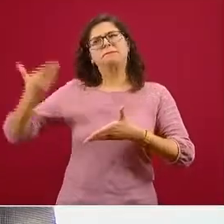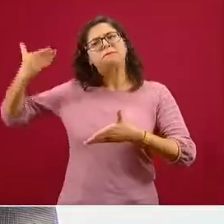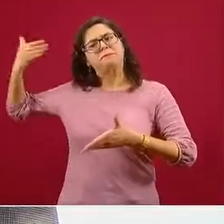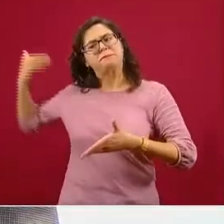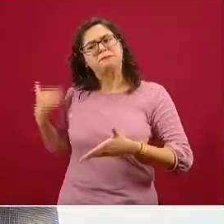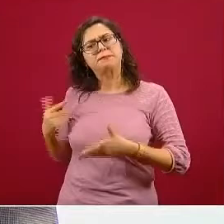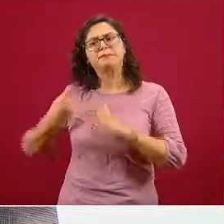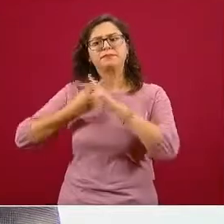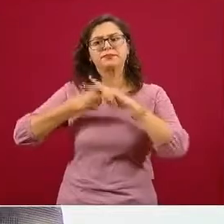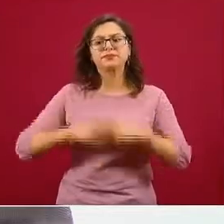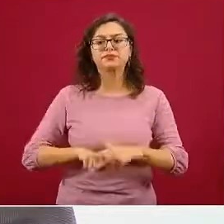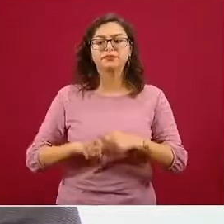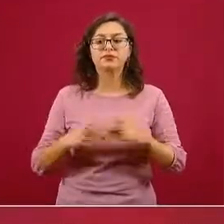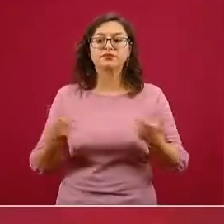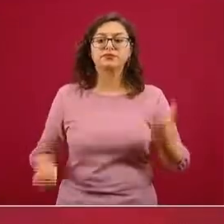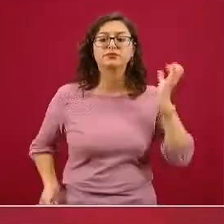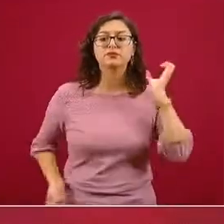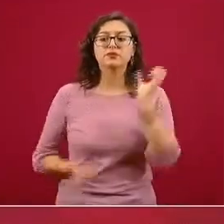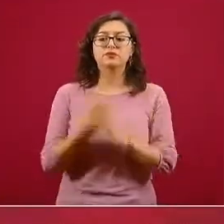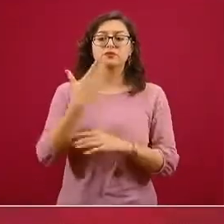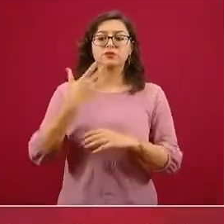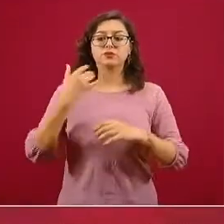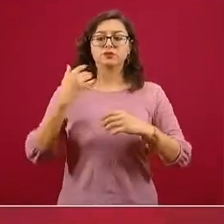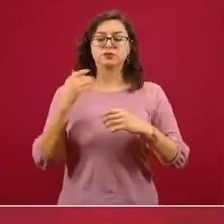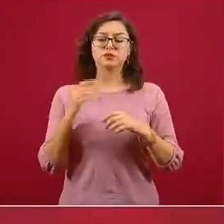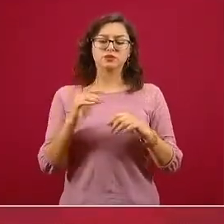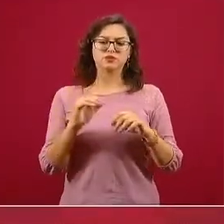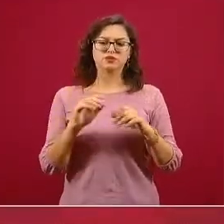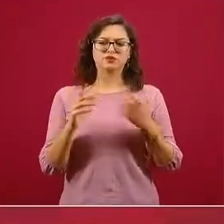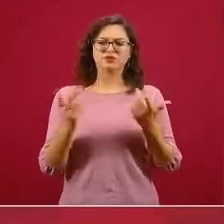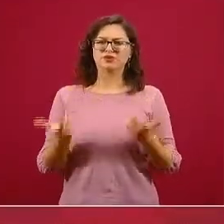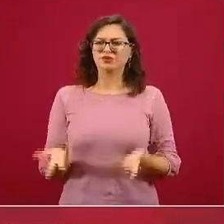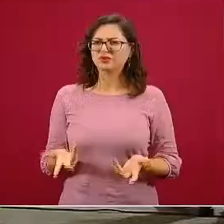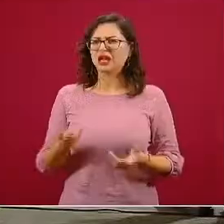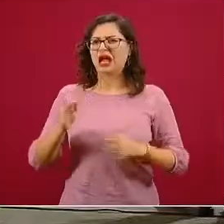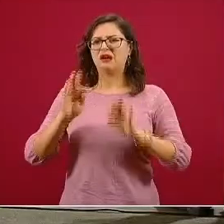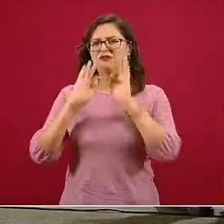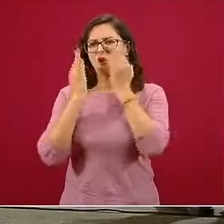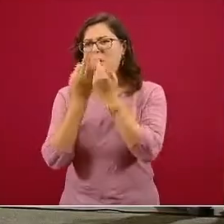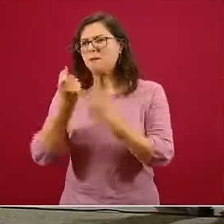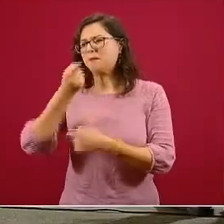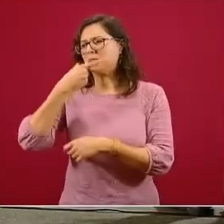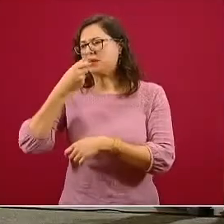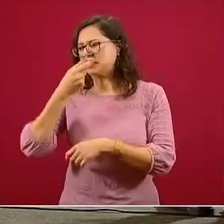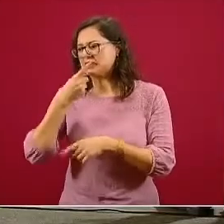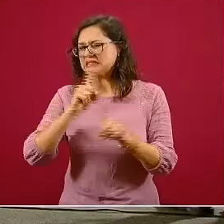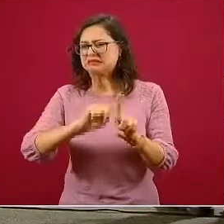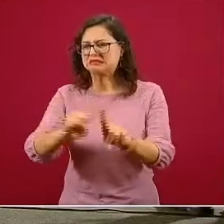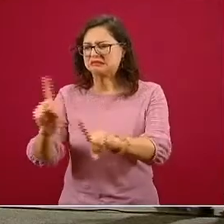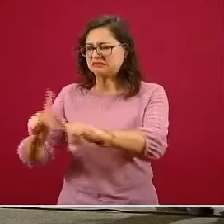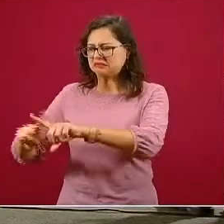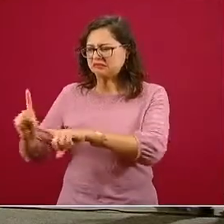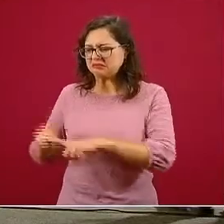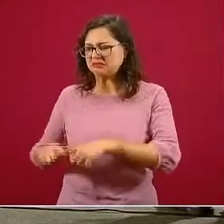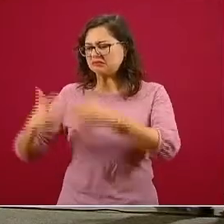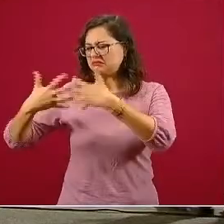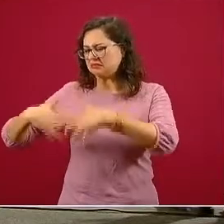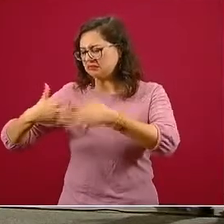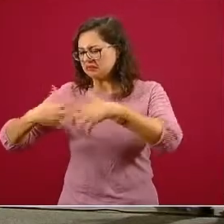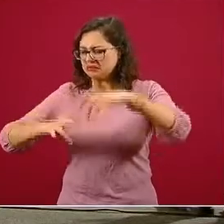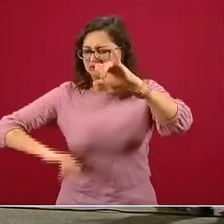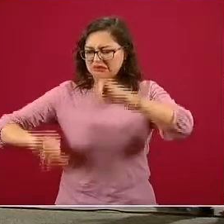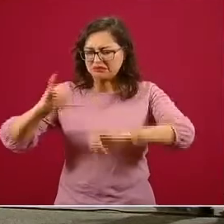meses atrás, que es este surgimiento de distintos remedios de todo tipo, algunos